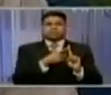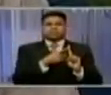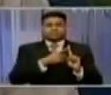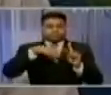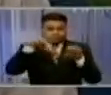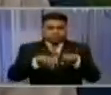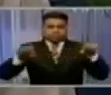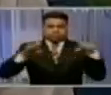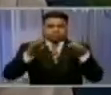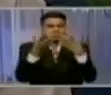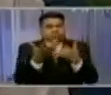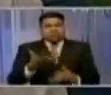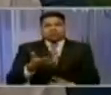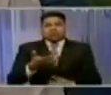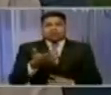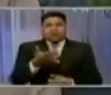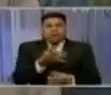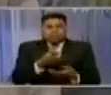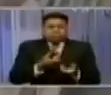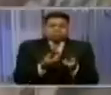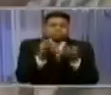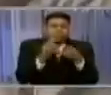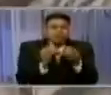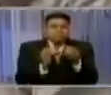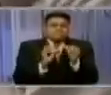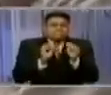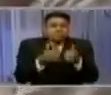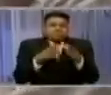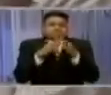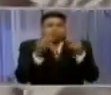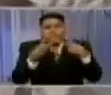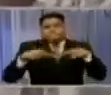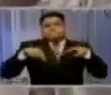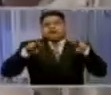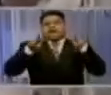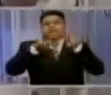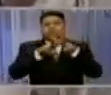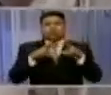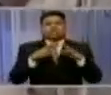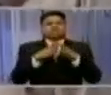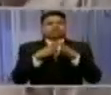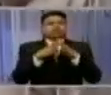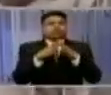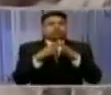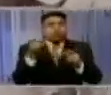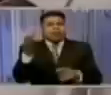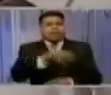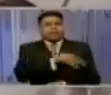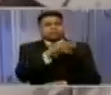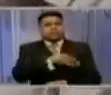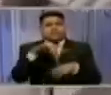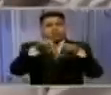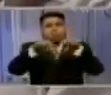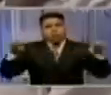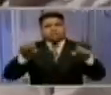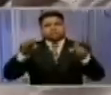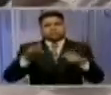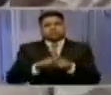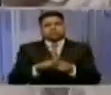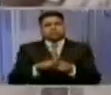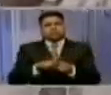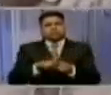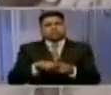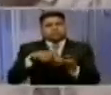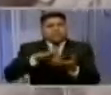valores. En la educación es que se determina el futuro de una sociedad. En la educación es que se dota a